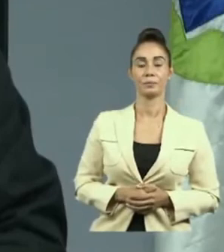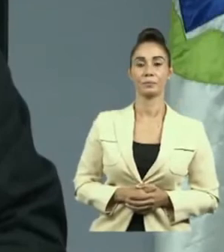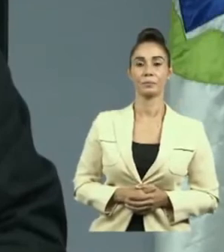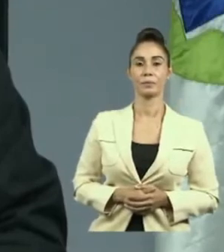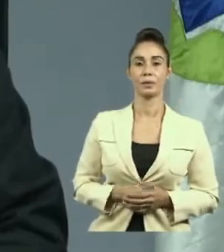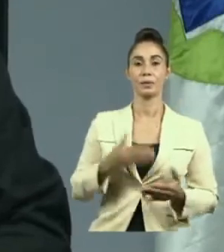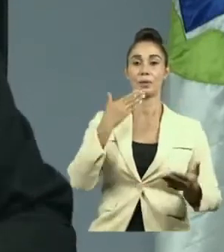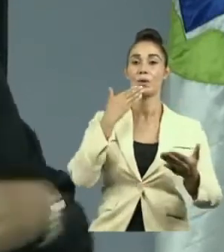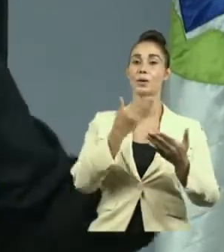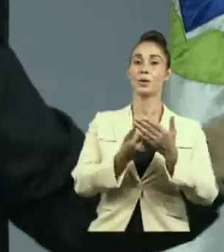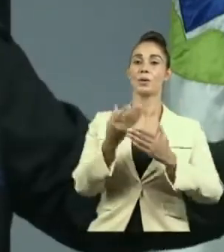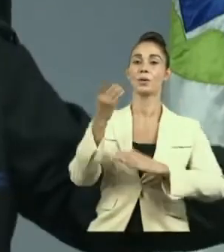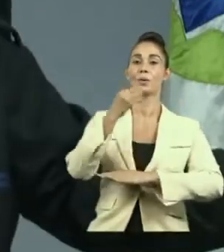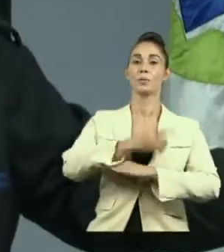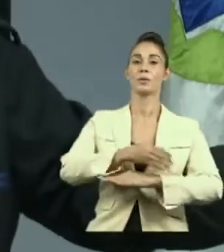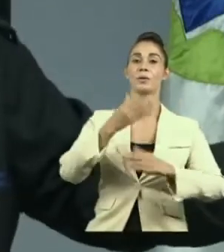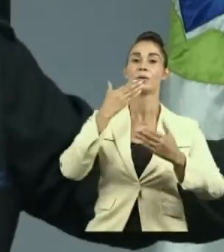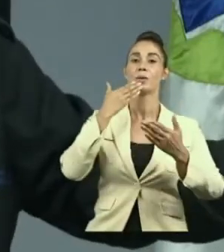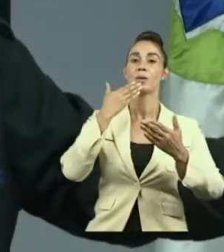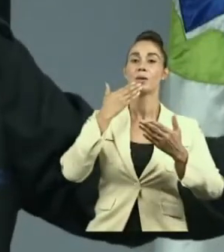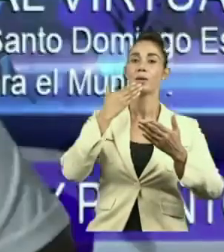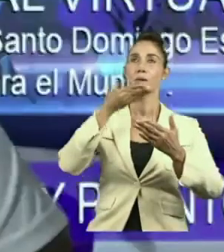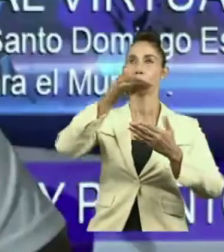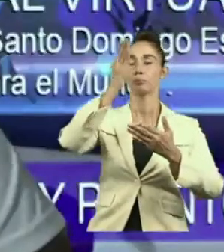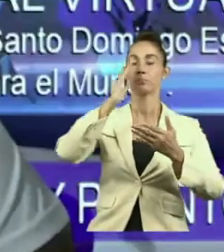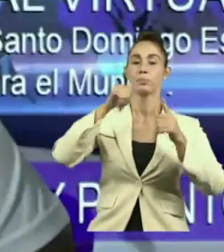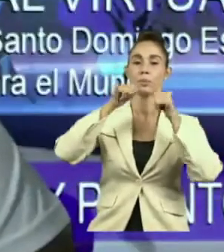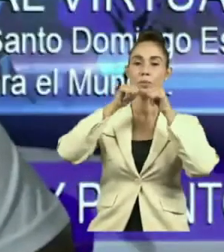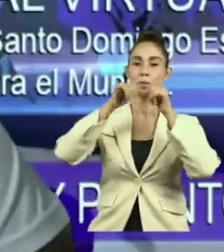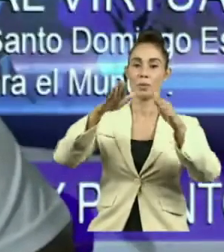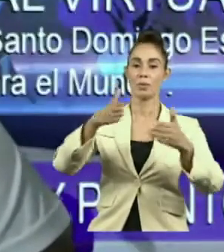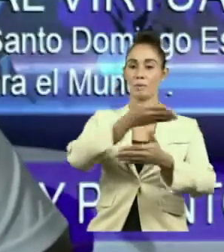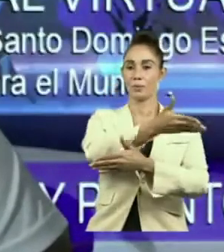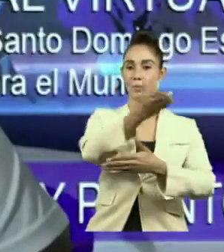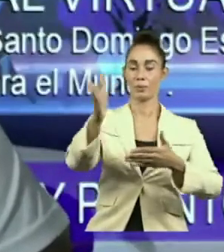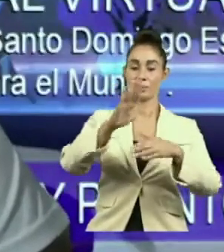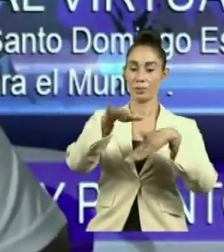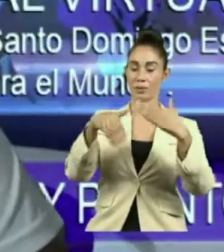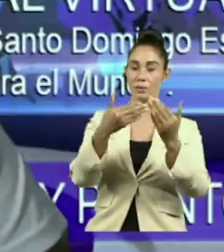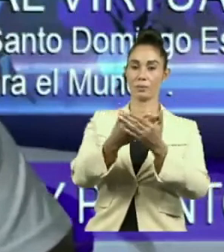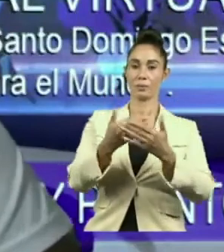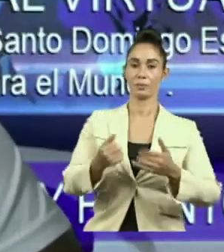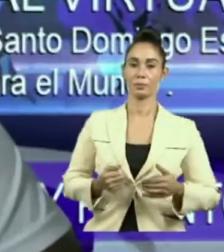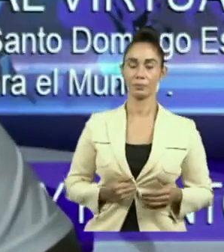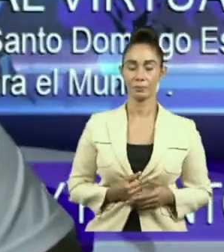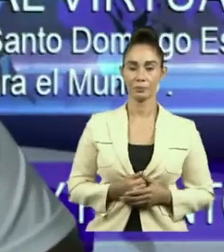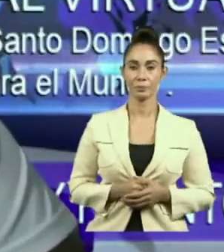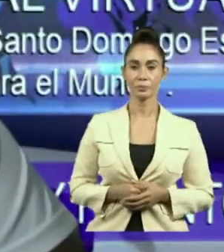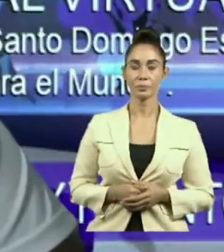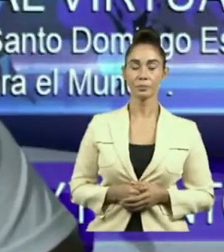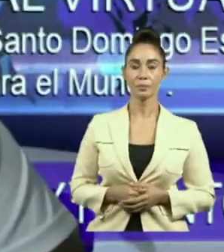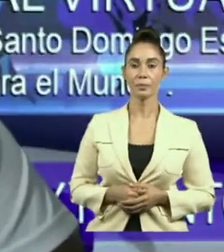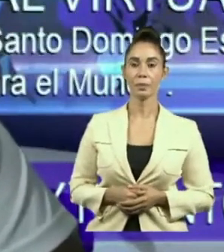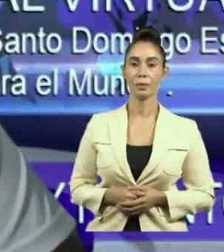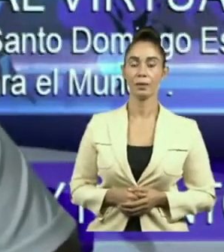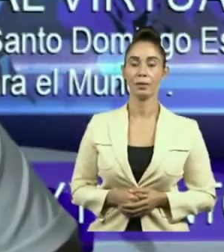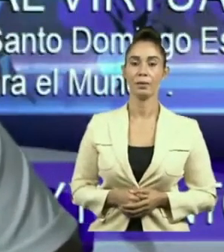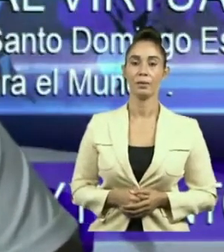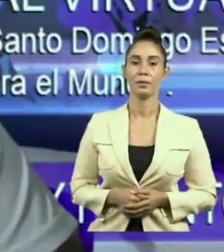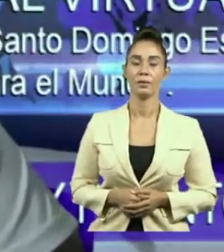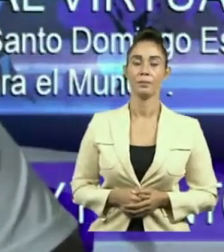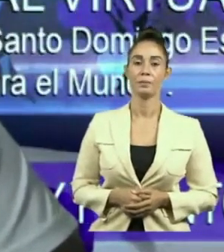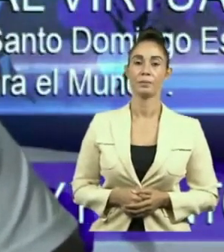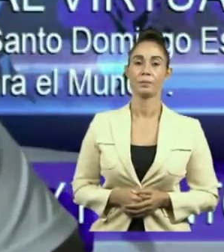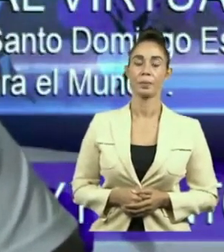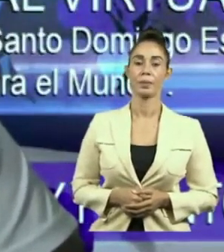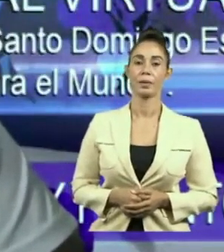bueno se administró la bendiga uno de los colegas que está con nosotros sería noche